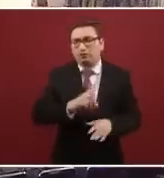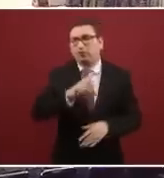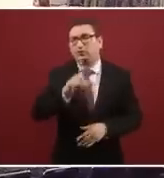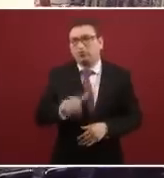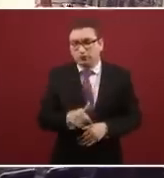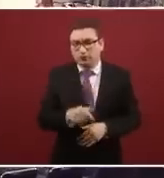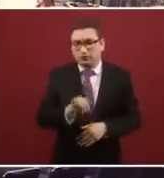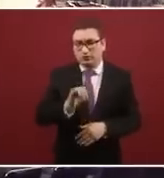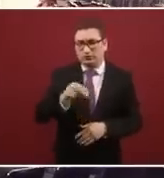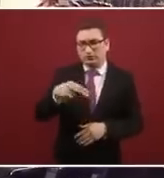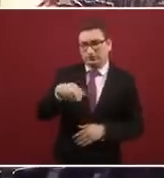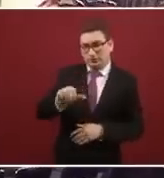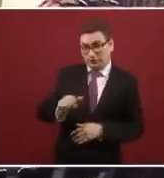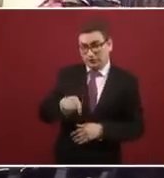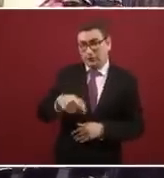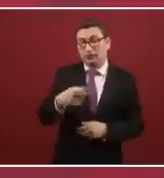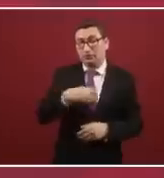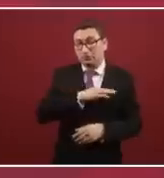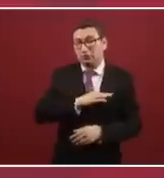Lina